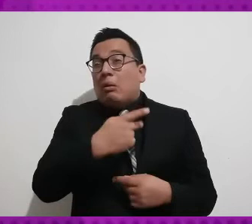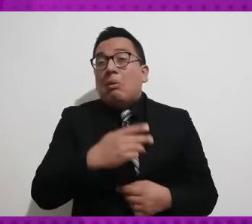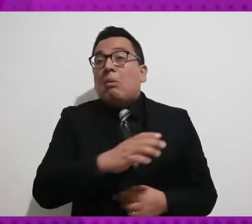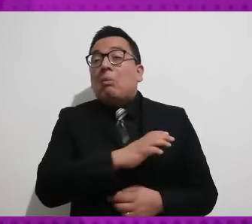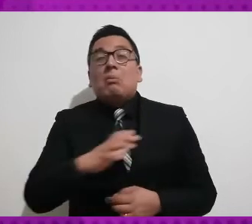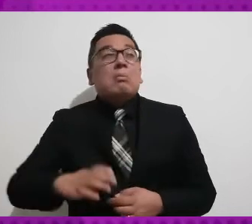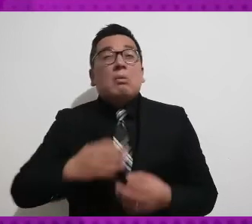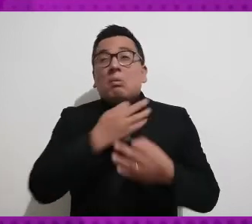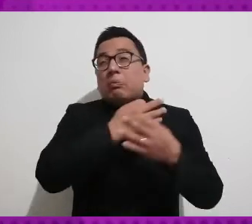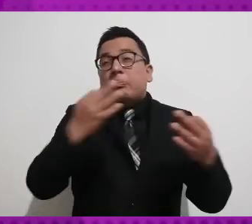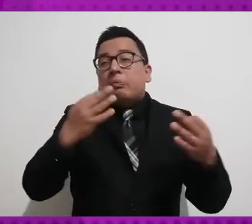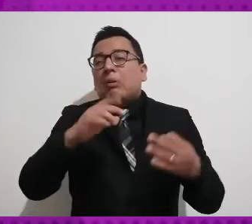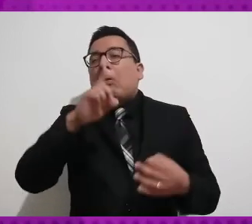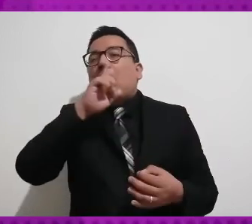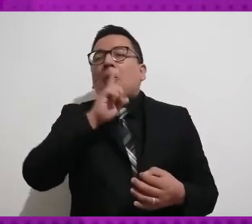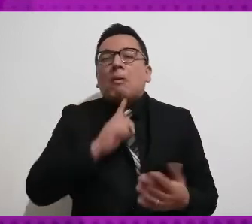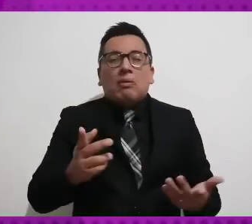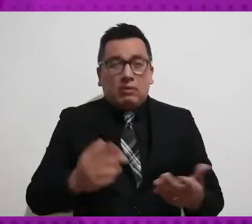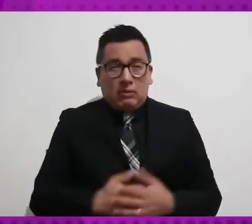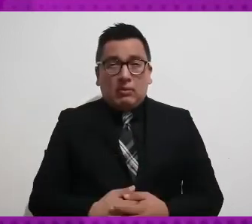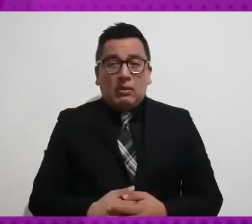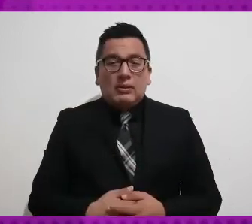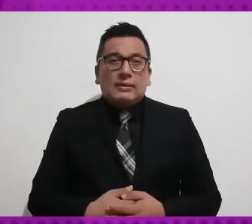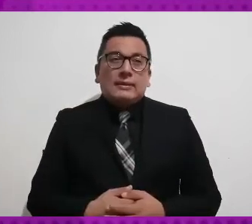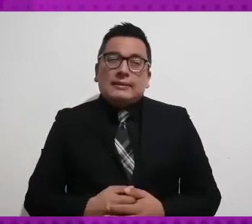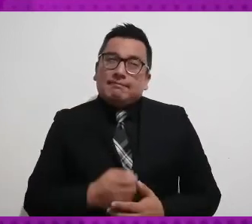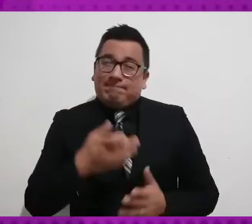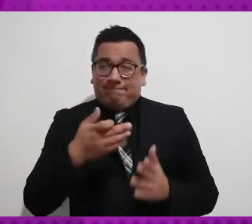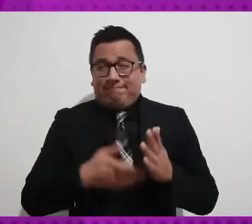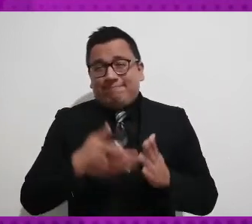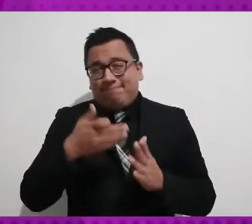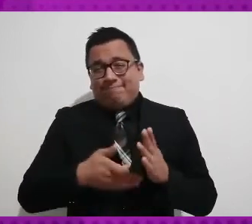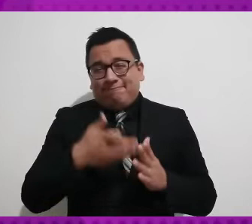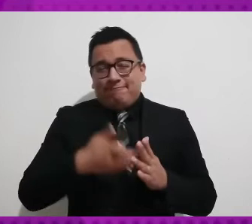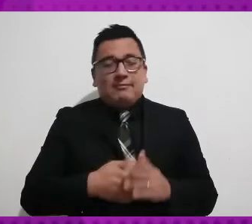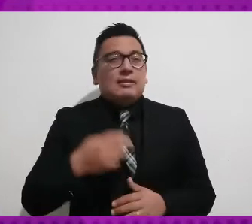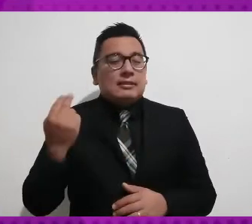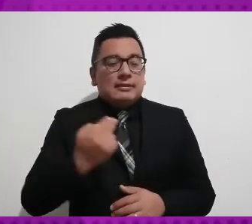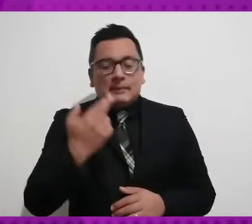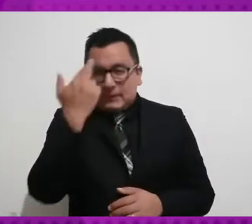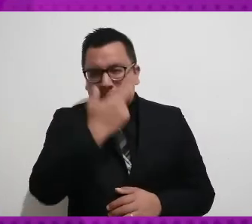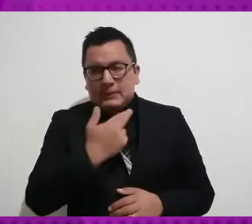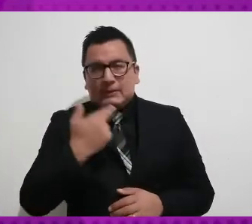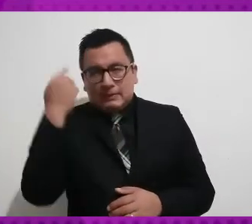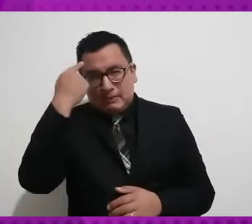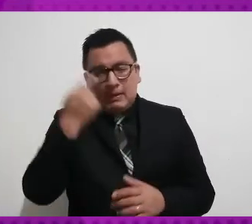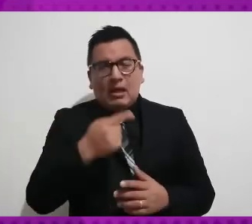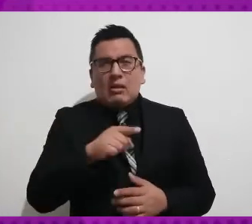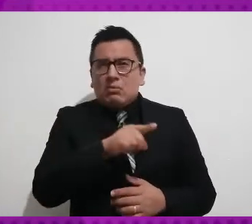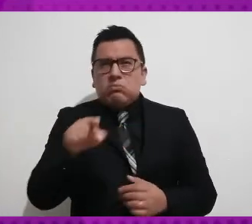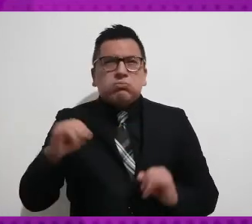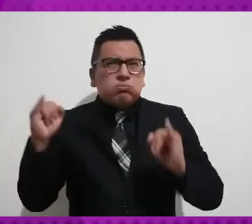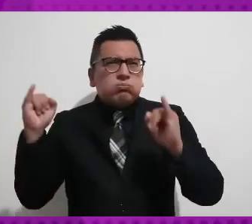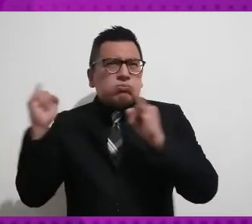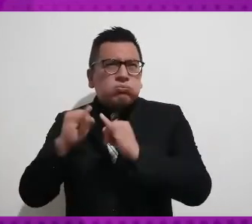superficialidades. Creo que allí hay un filón que hay que revisar para que todas las instituciones del Estado,